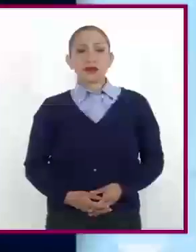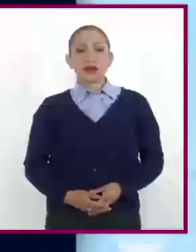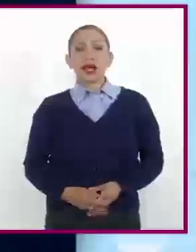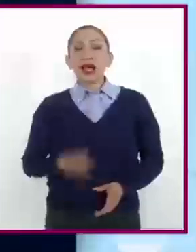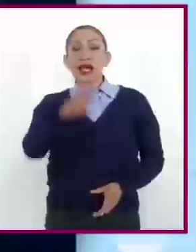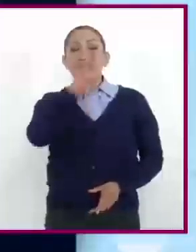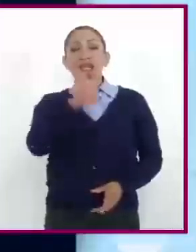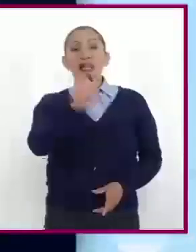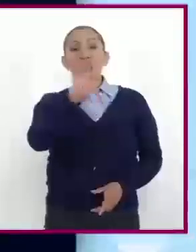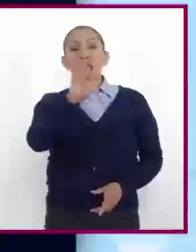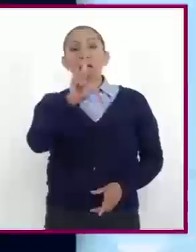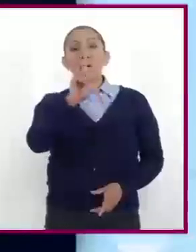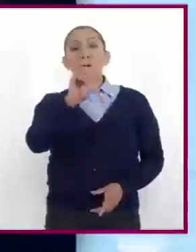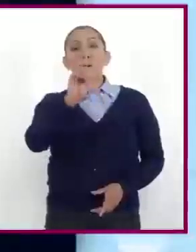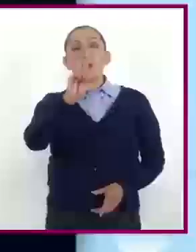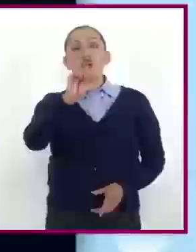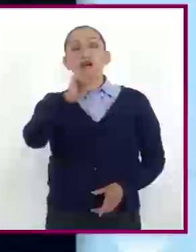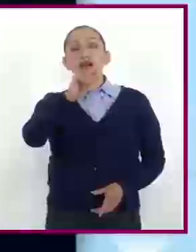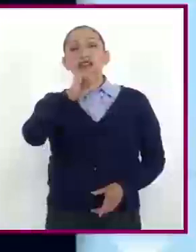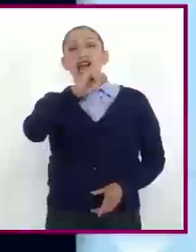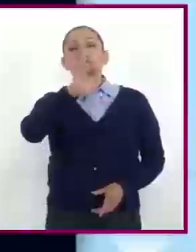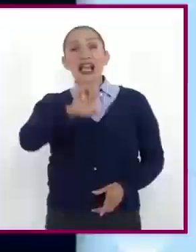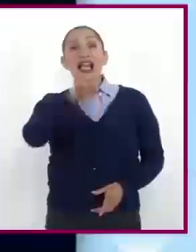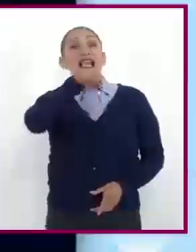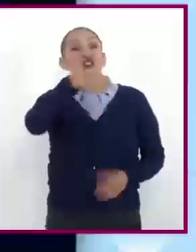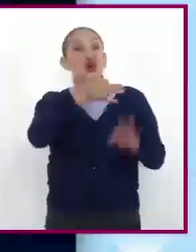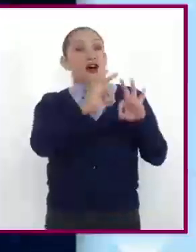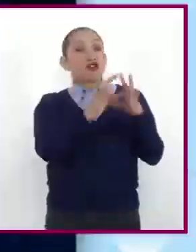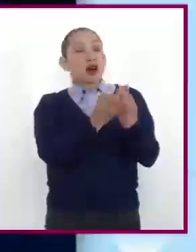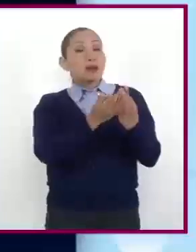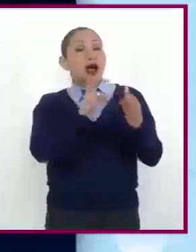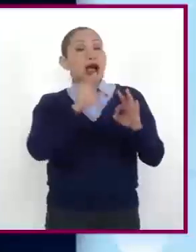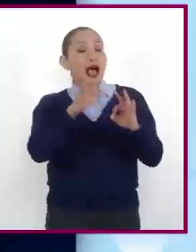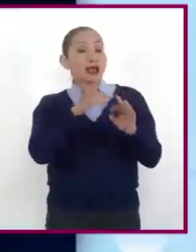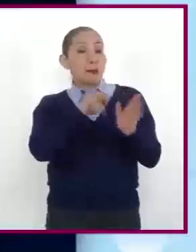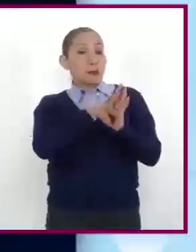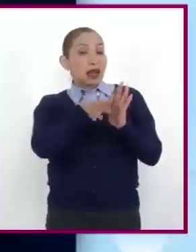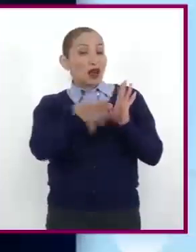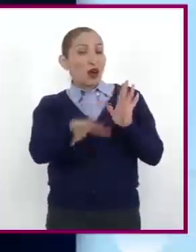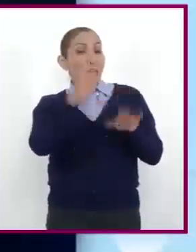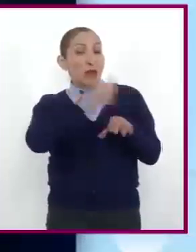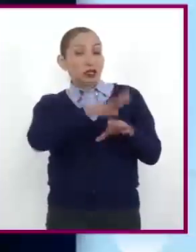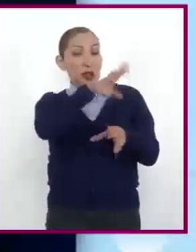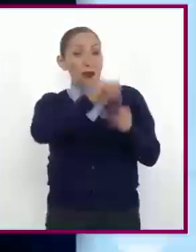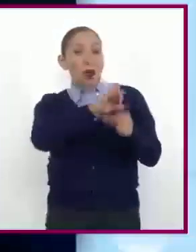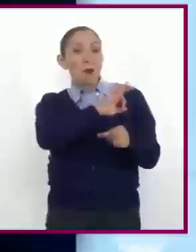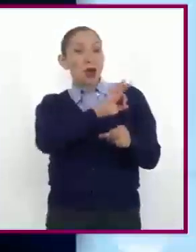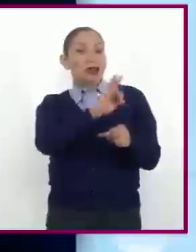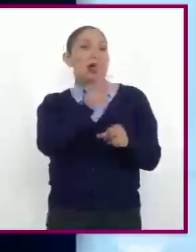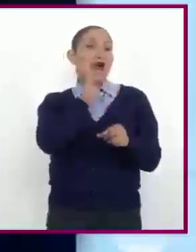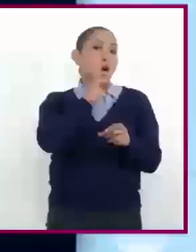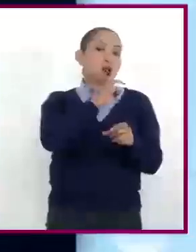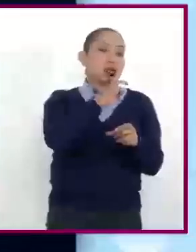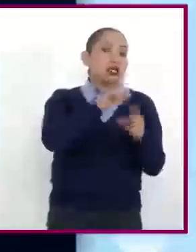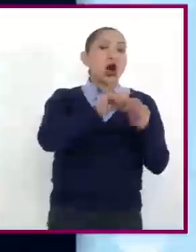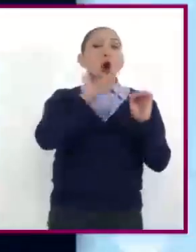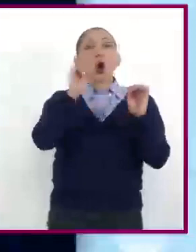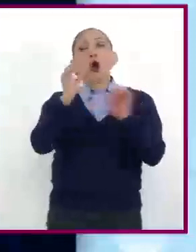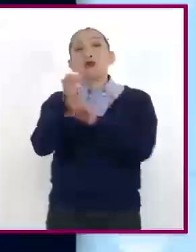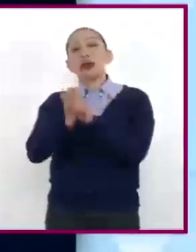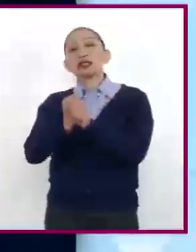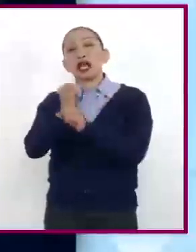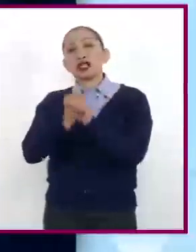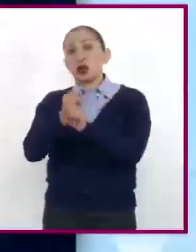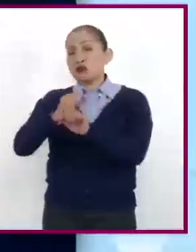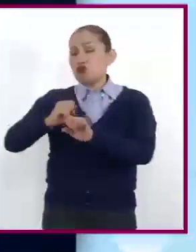El reportaje está considerado como el género periodístico más completo. Puede tener carácter noticioso o ser una